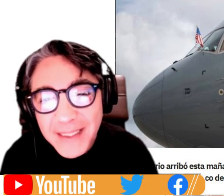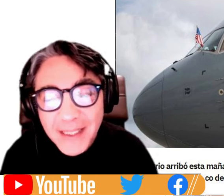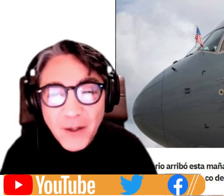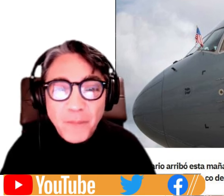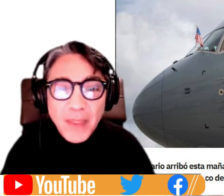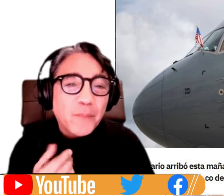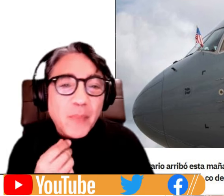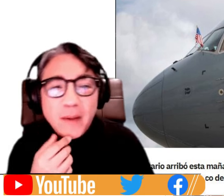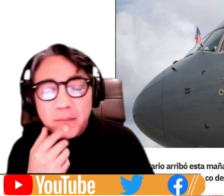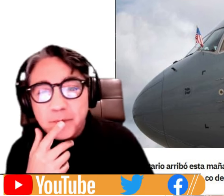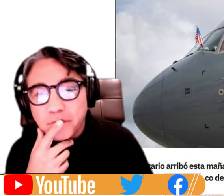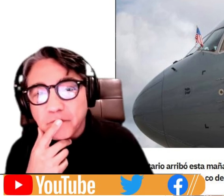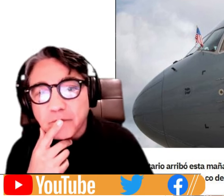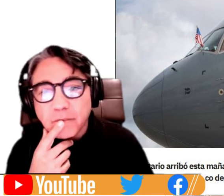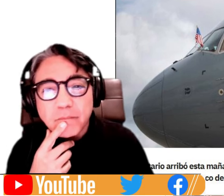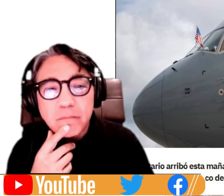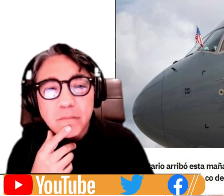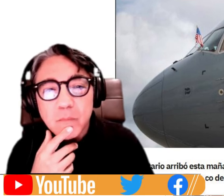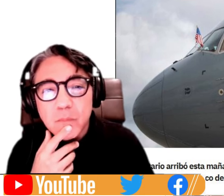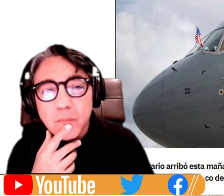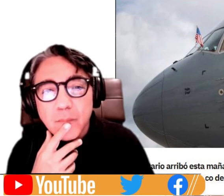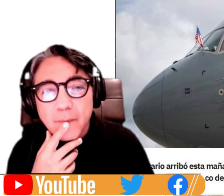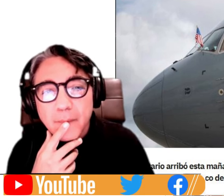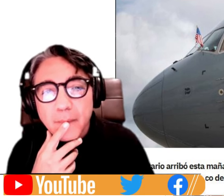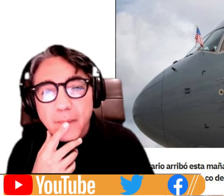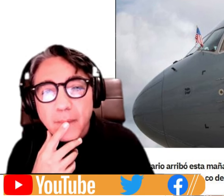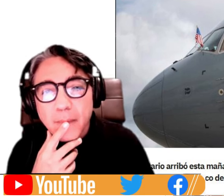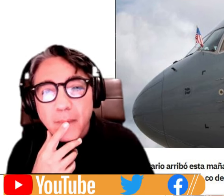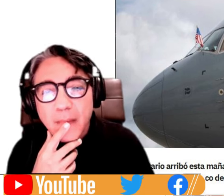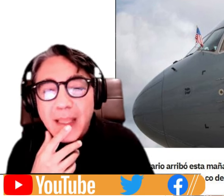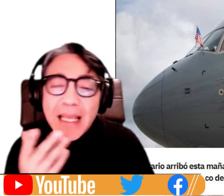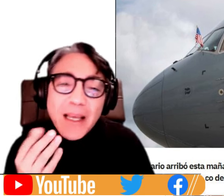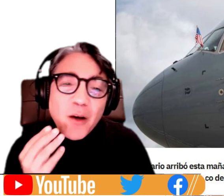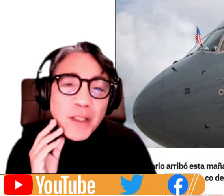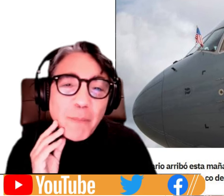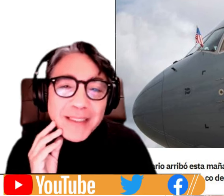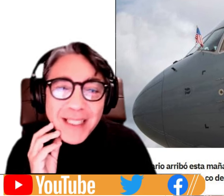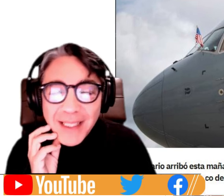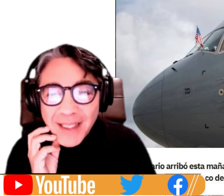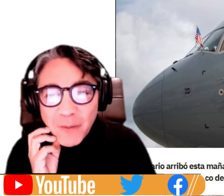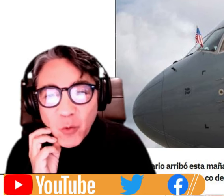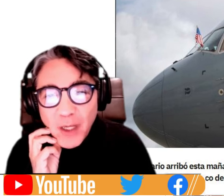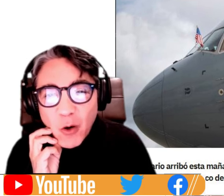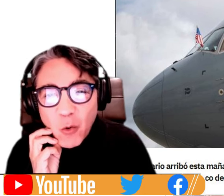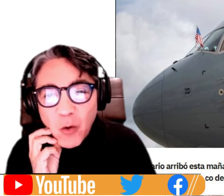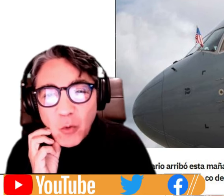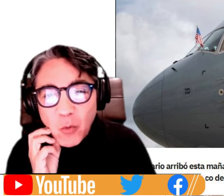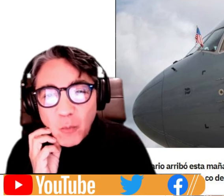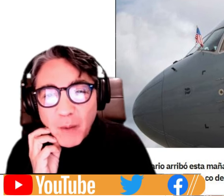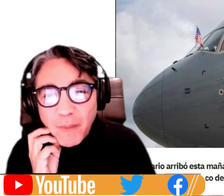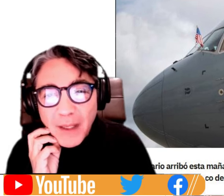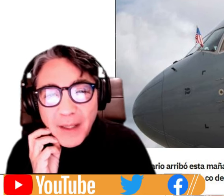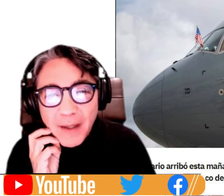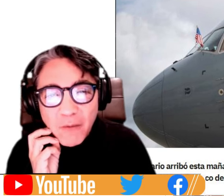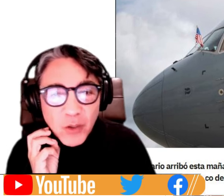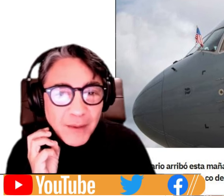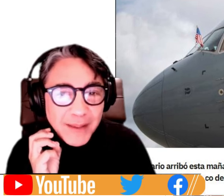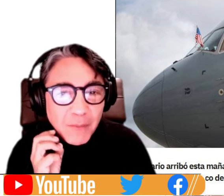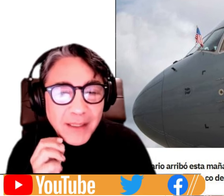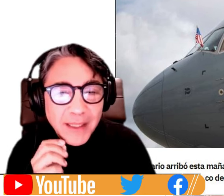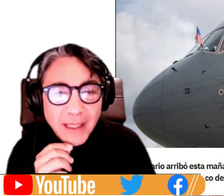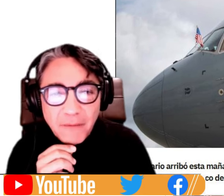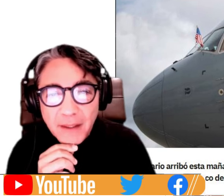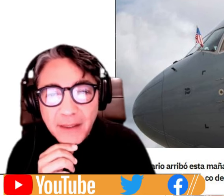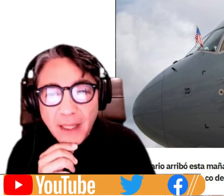público etcétera no O sea el el el rol del presidente está cercano al de la primera dama más o menos el presidente de la república juega un papel de